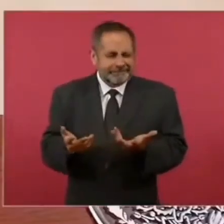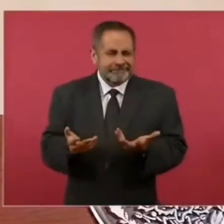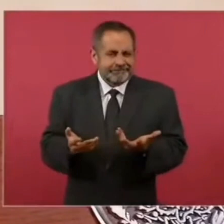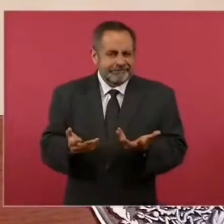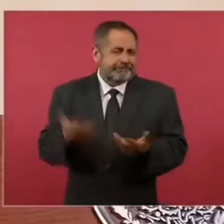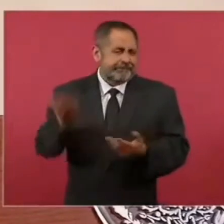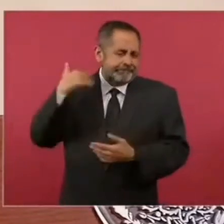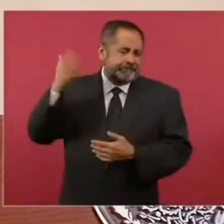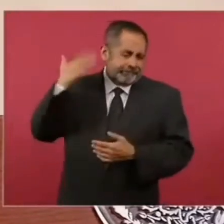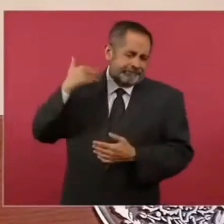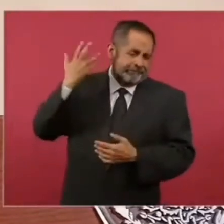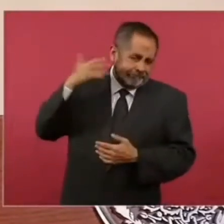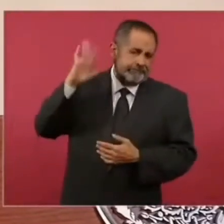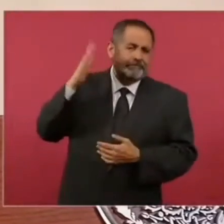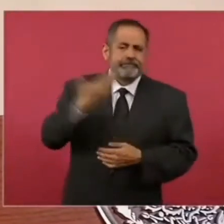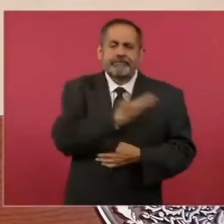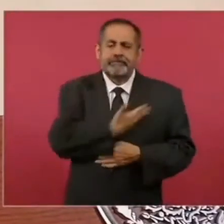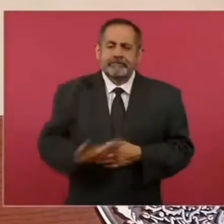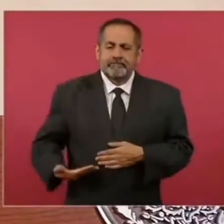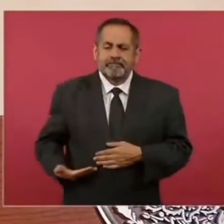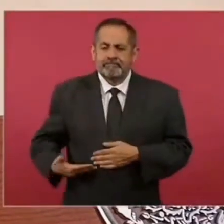del presidente,